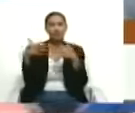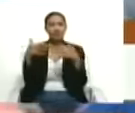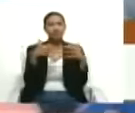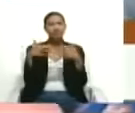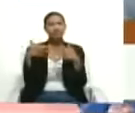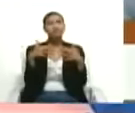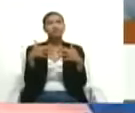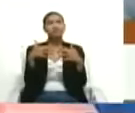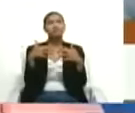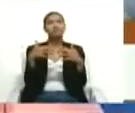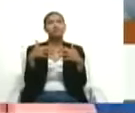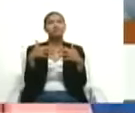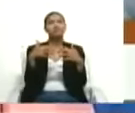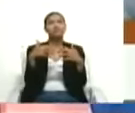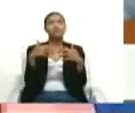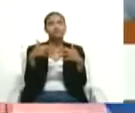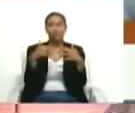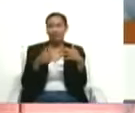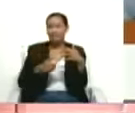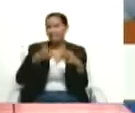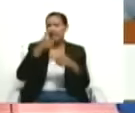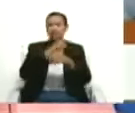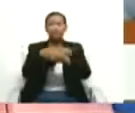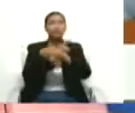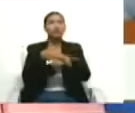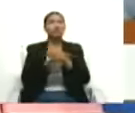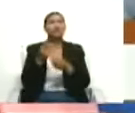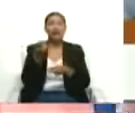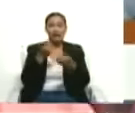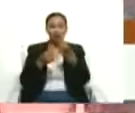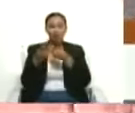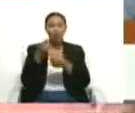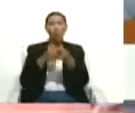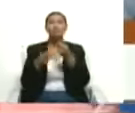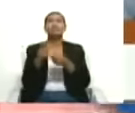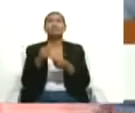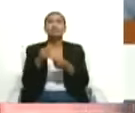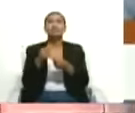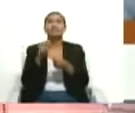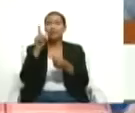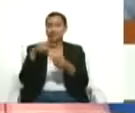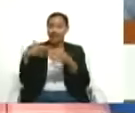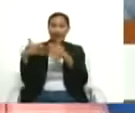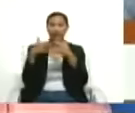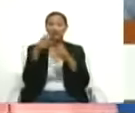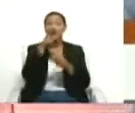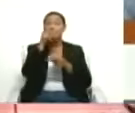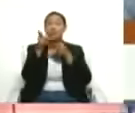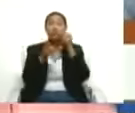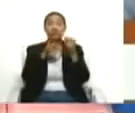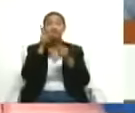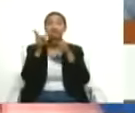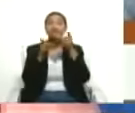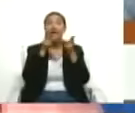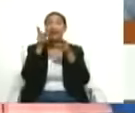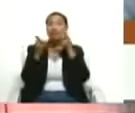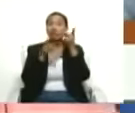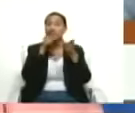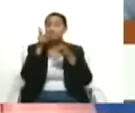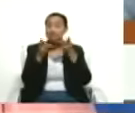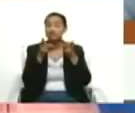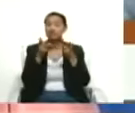de las más duras, la económica. Pero hemos tenido también la guerra política, que ha significado la